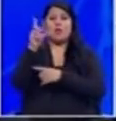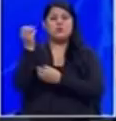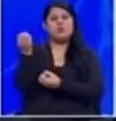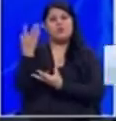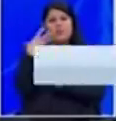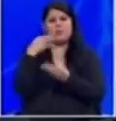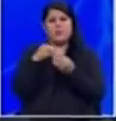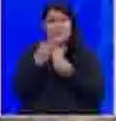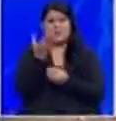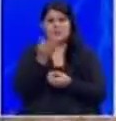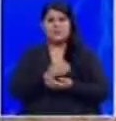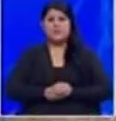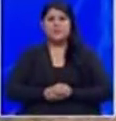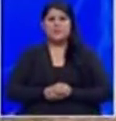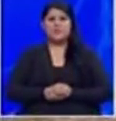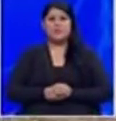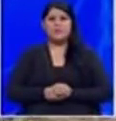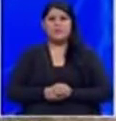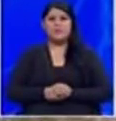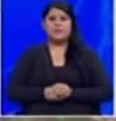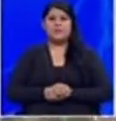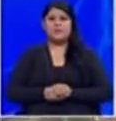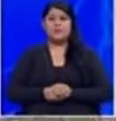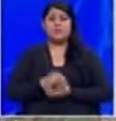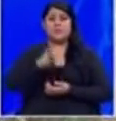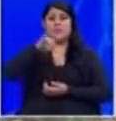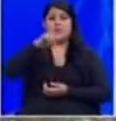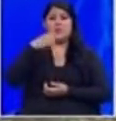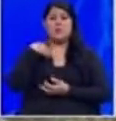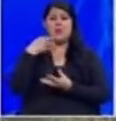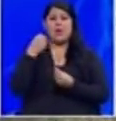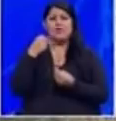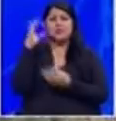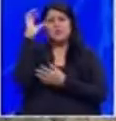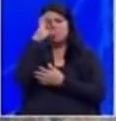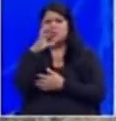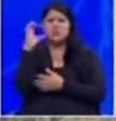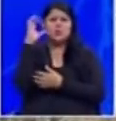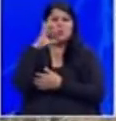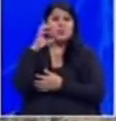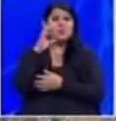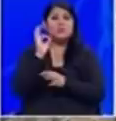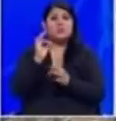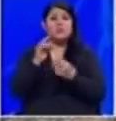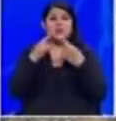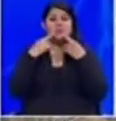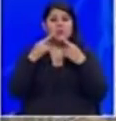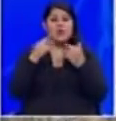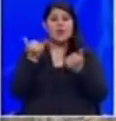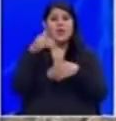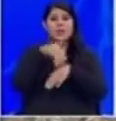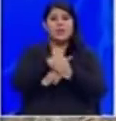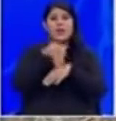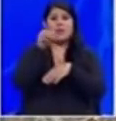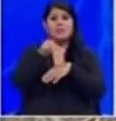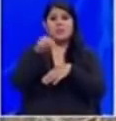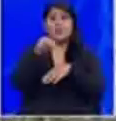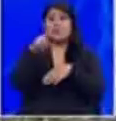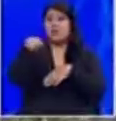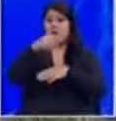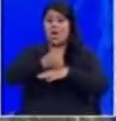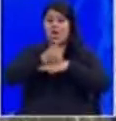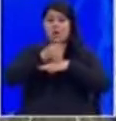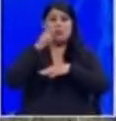informe los 11 días de intensa búsqueda arrojaron resultados la tarde de este martes pues las autoridades